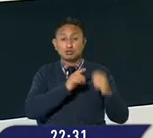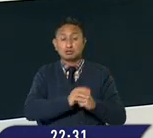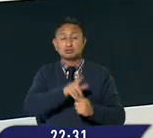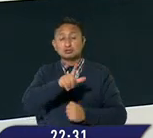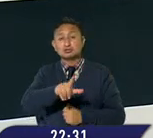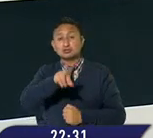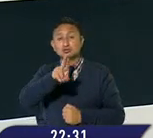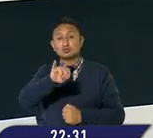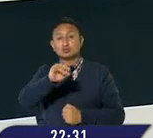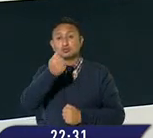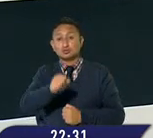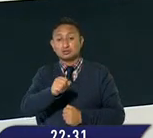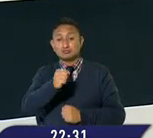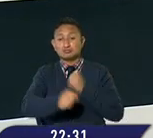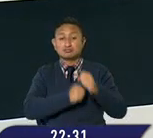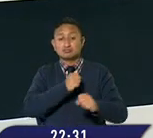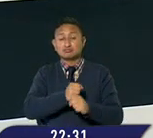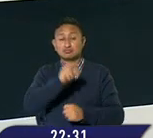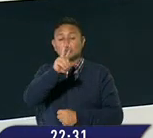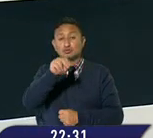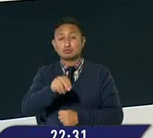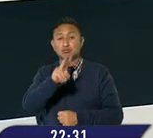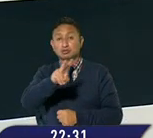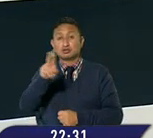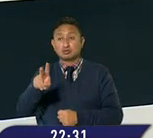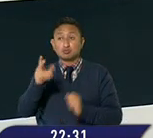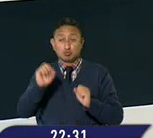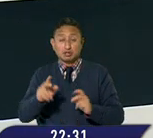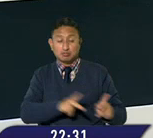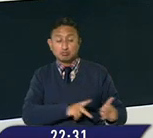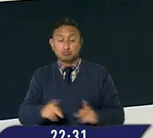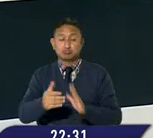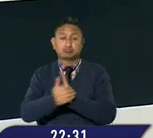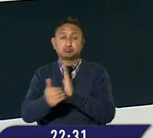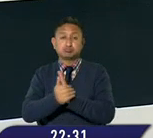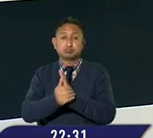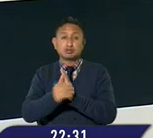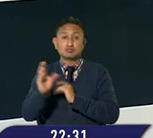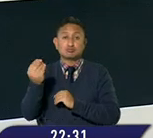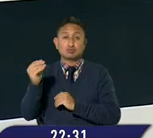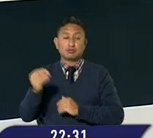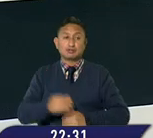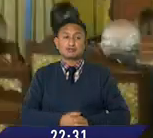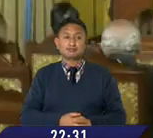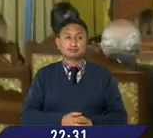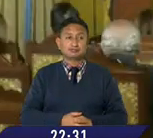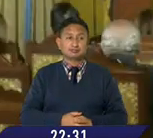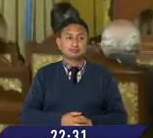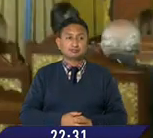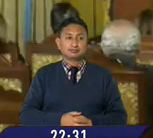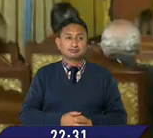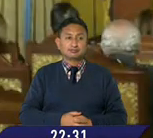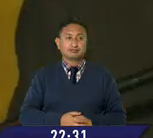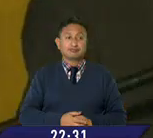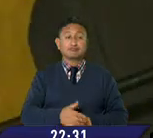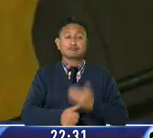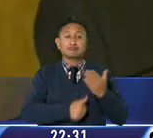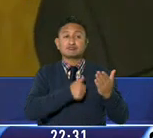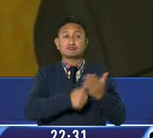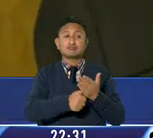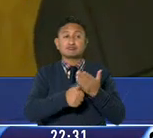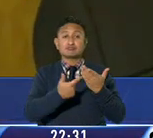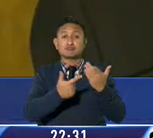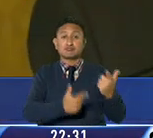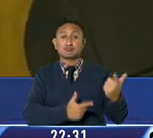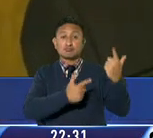desde el 2022 podría regir el plan de capacitación para los jóvenes. El Ministerio de Defensa, según señaló